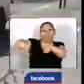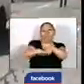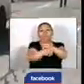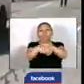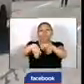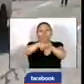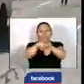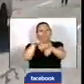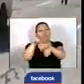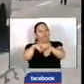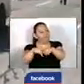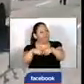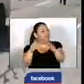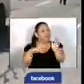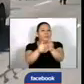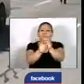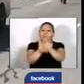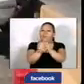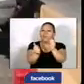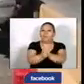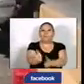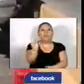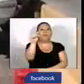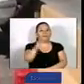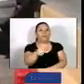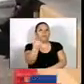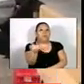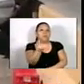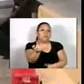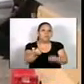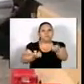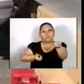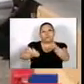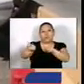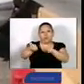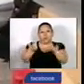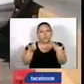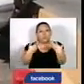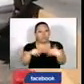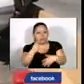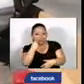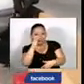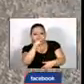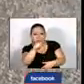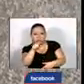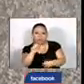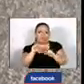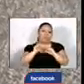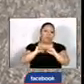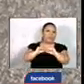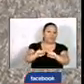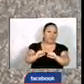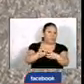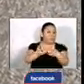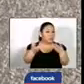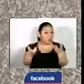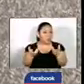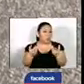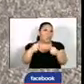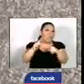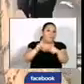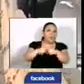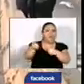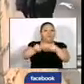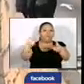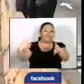son las siguientes causas más comunes cometidas por automovilistas. Que a pesar del aumento en muertes, los incidentes viales disminuyen